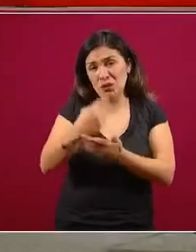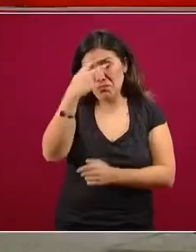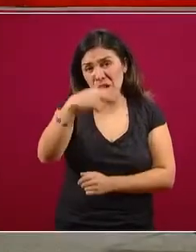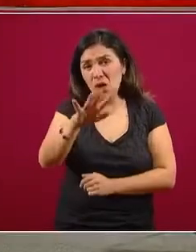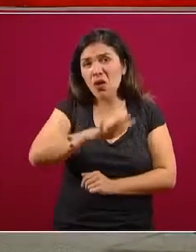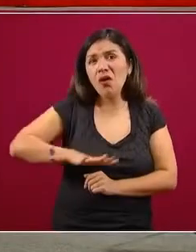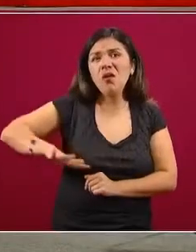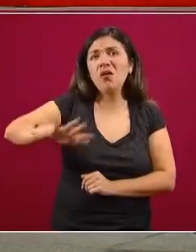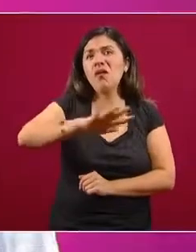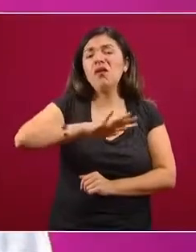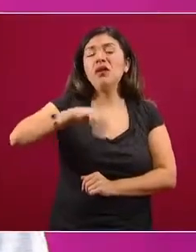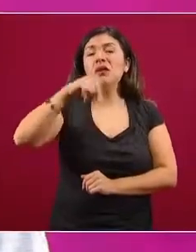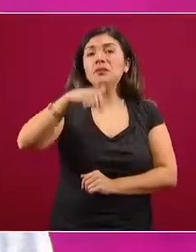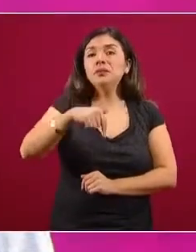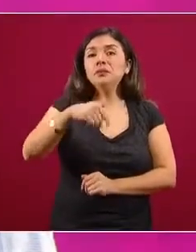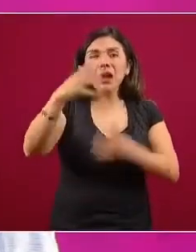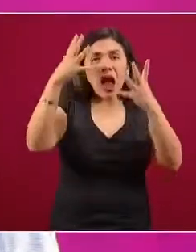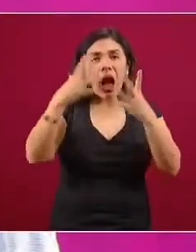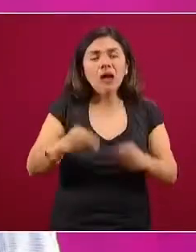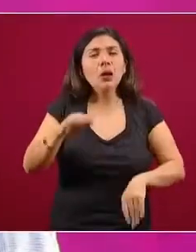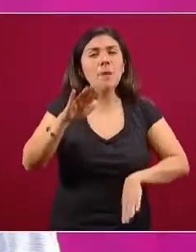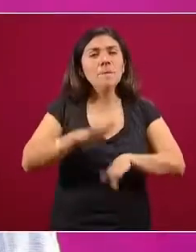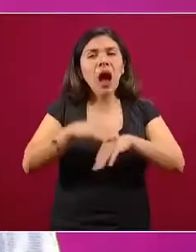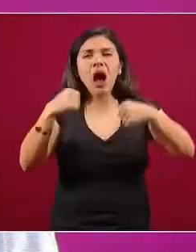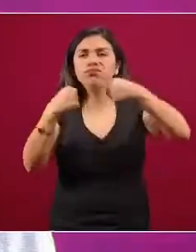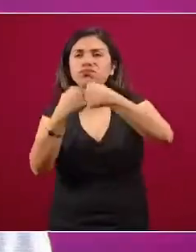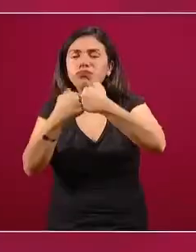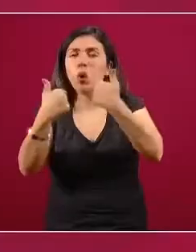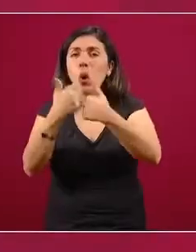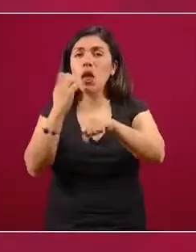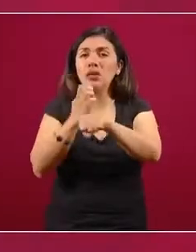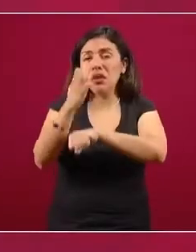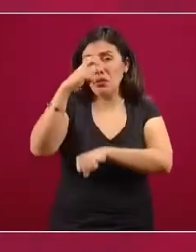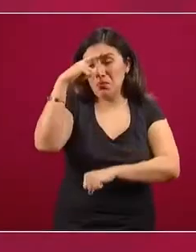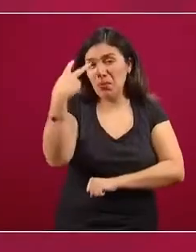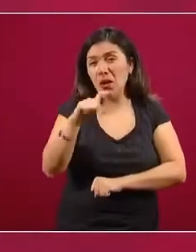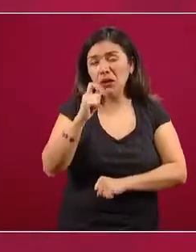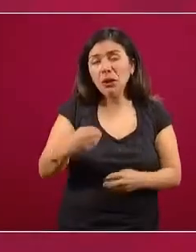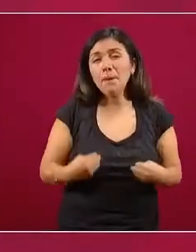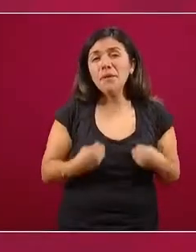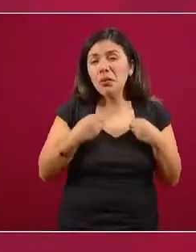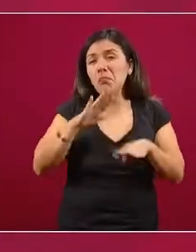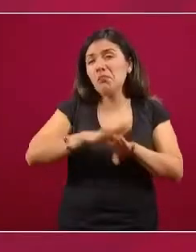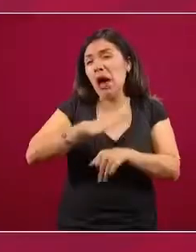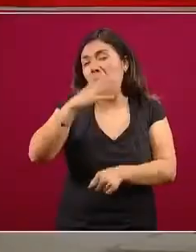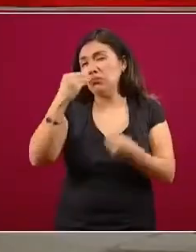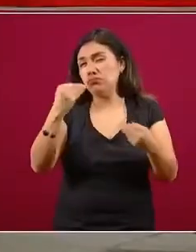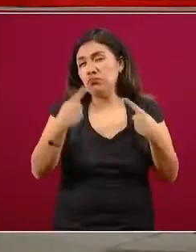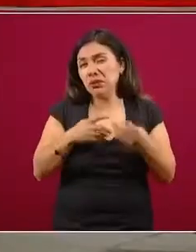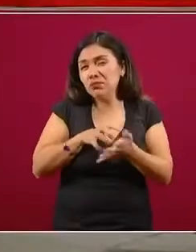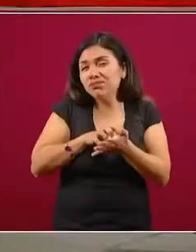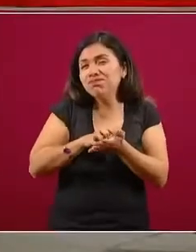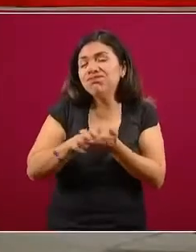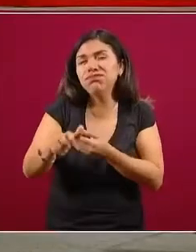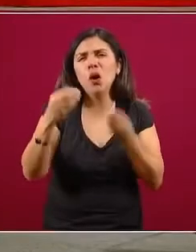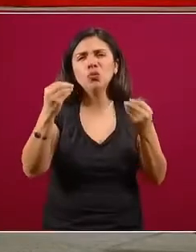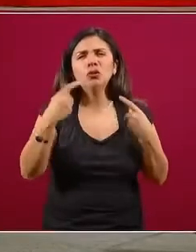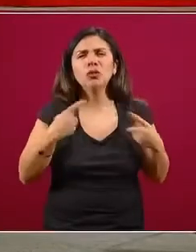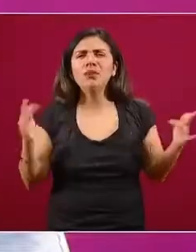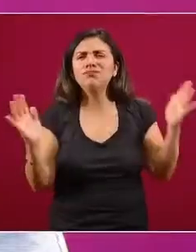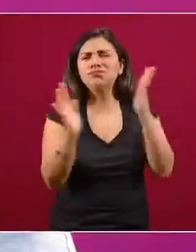zona conurbada, con el Estado de México, en la que reside casi la cuarta parte de la población, una enorme